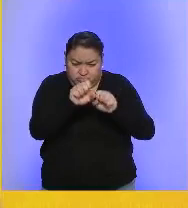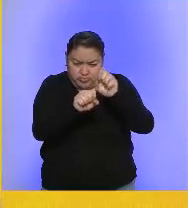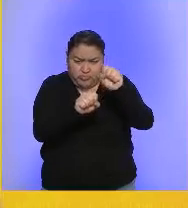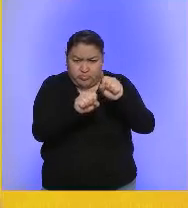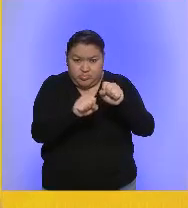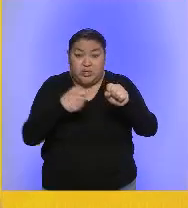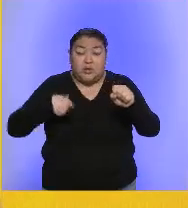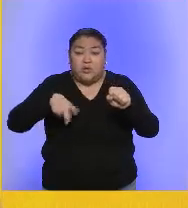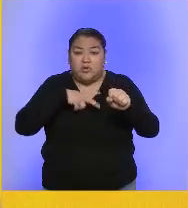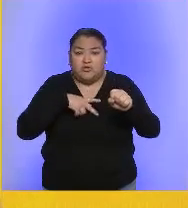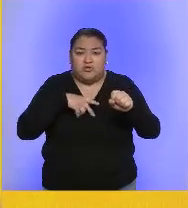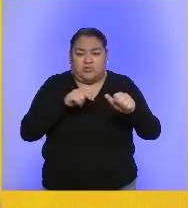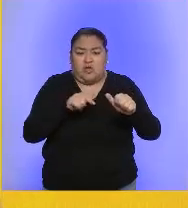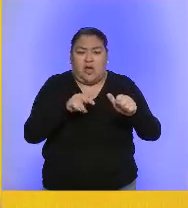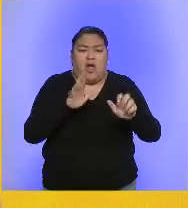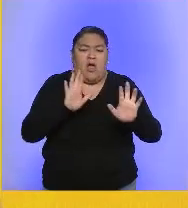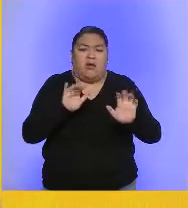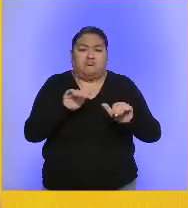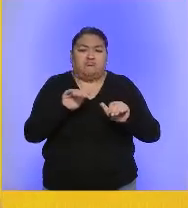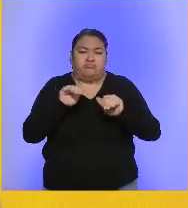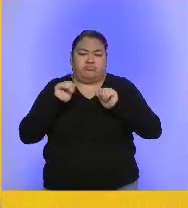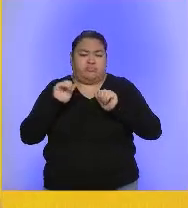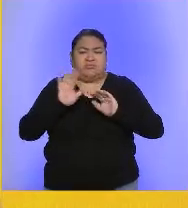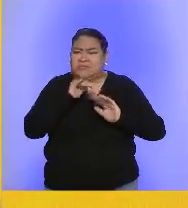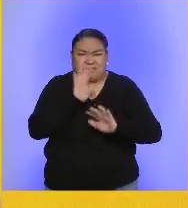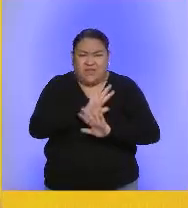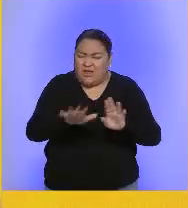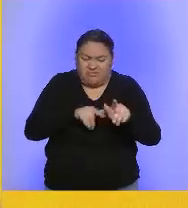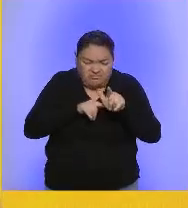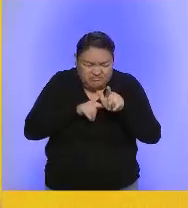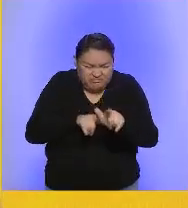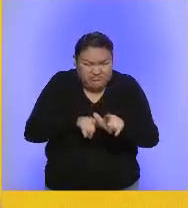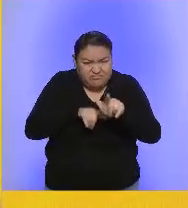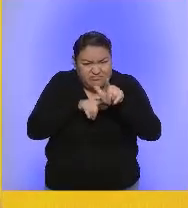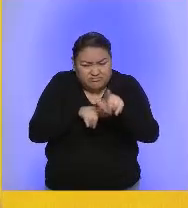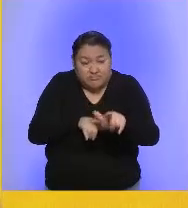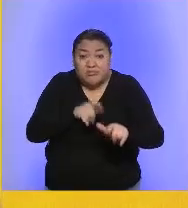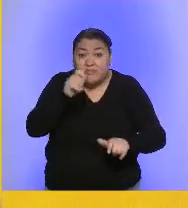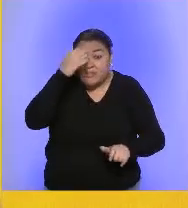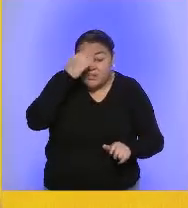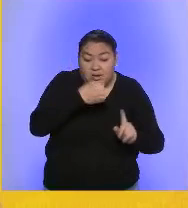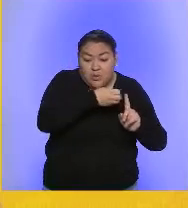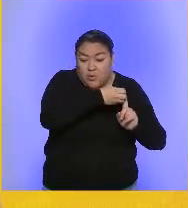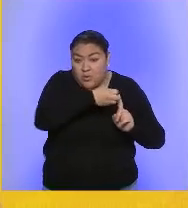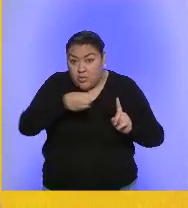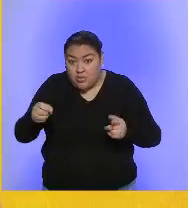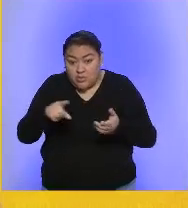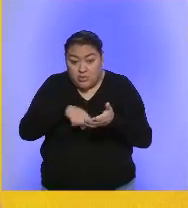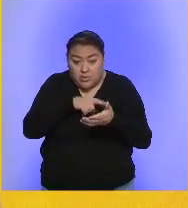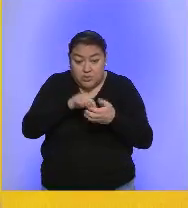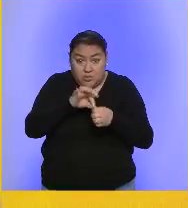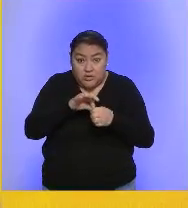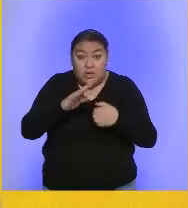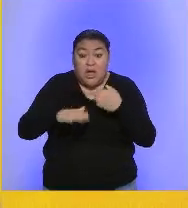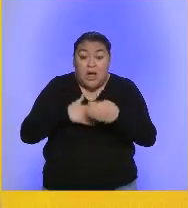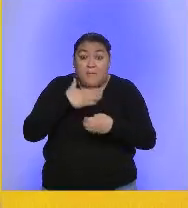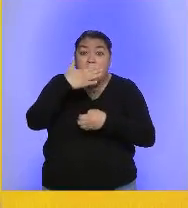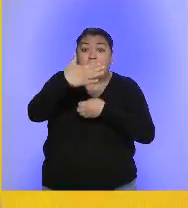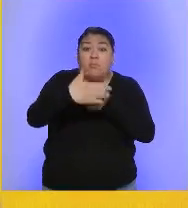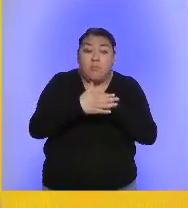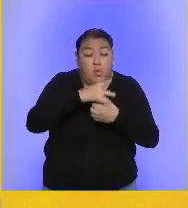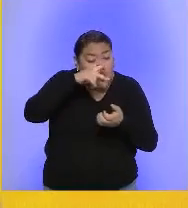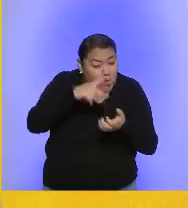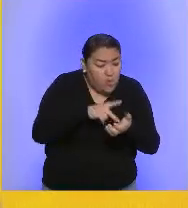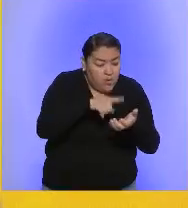igualitaria. Cada proceso electoral representa un reto mayúsculo, pero también genera grandes